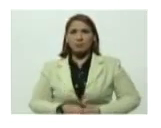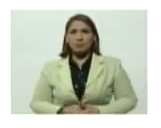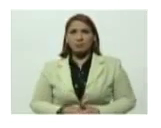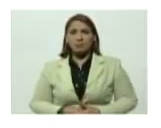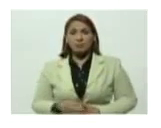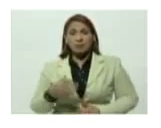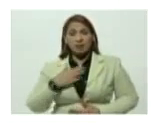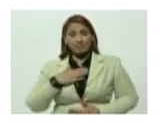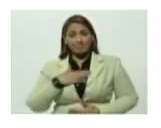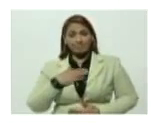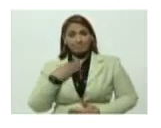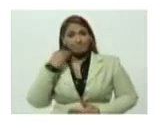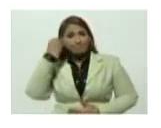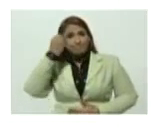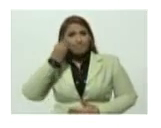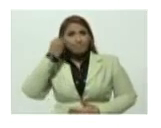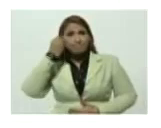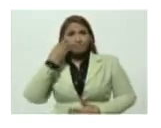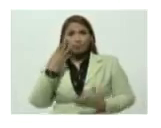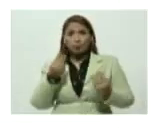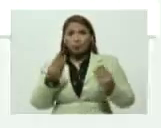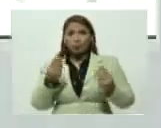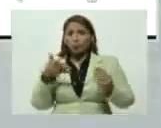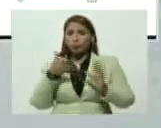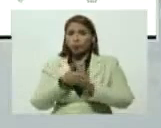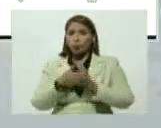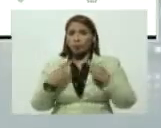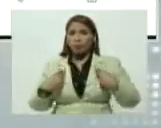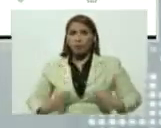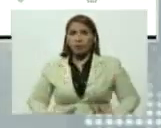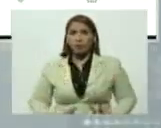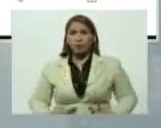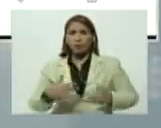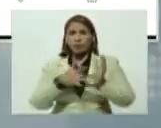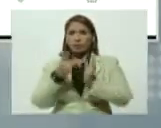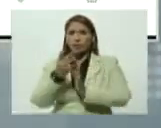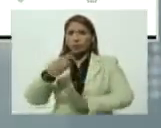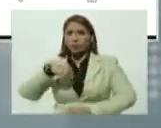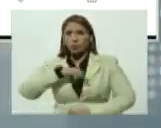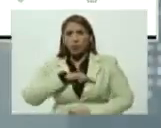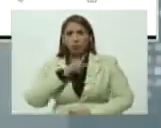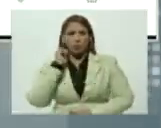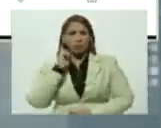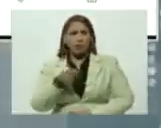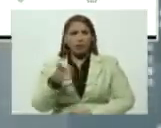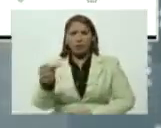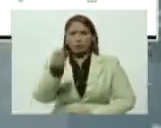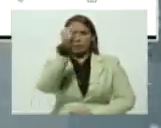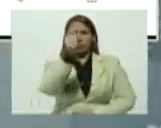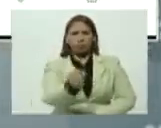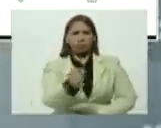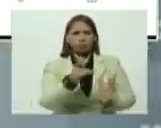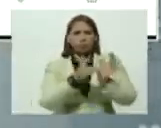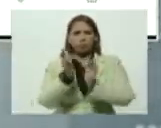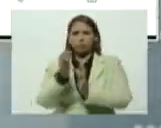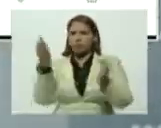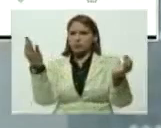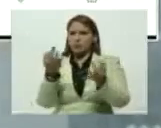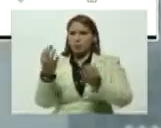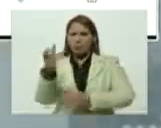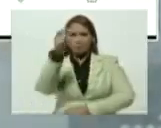hizo pensar mucho en el humanismo cristiano nuestro. Poner a Cristo en el centro, siempre en el